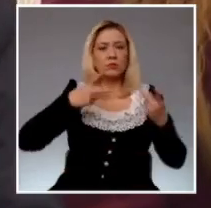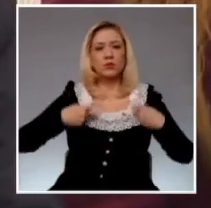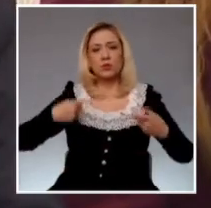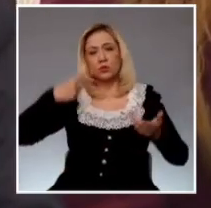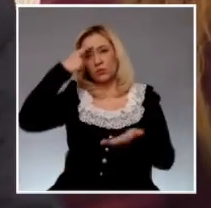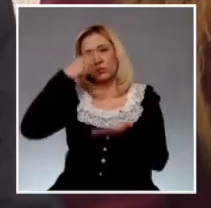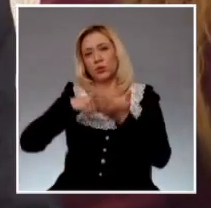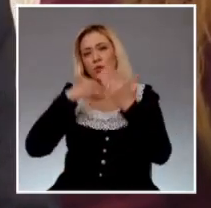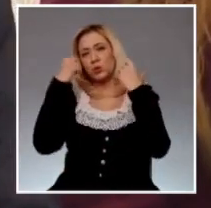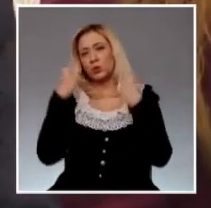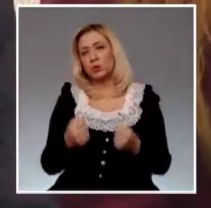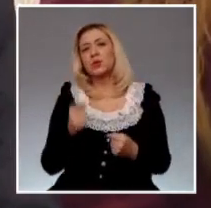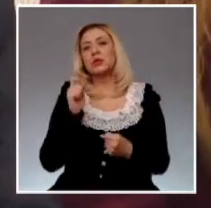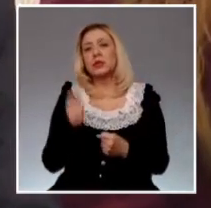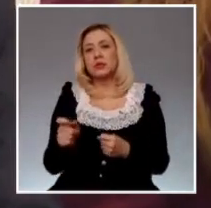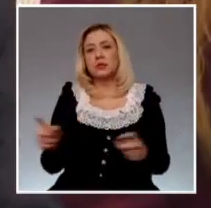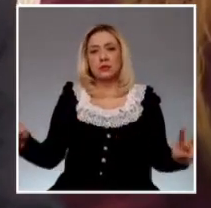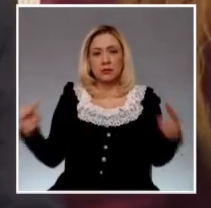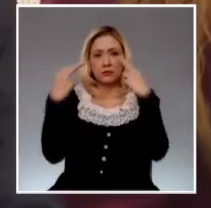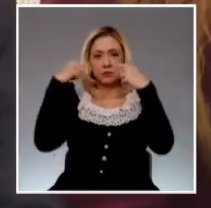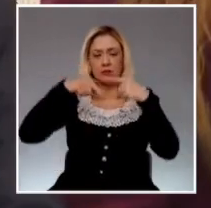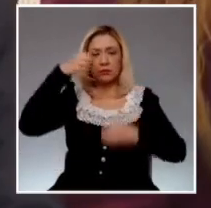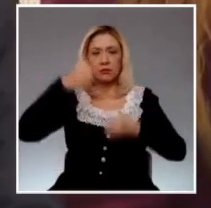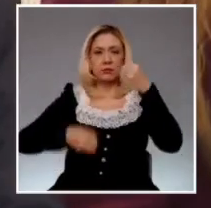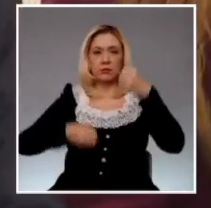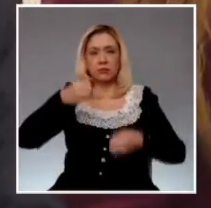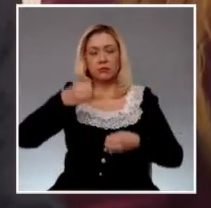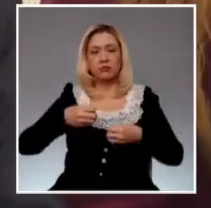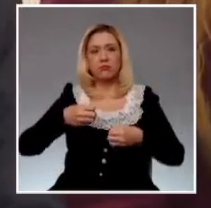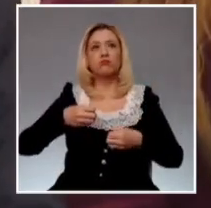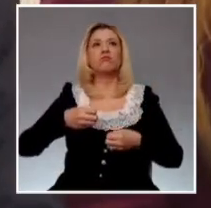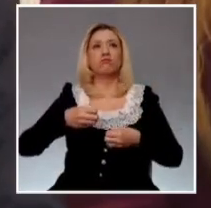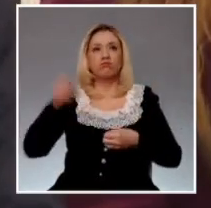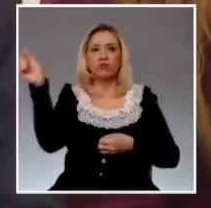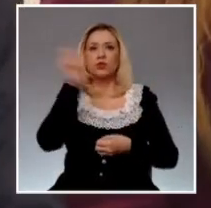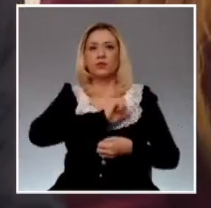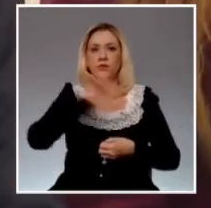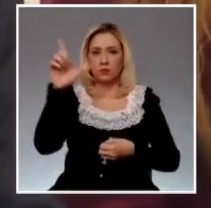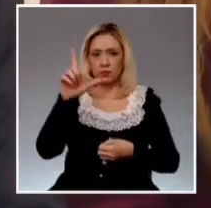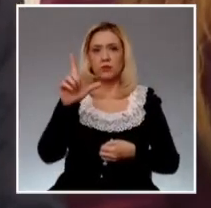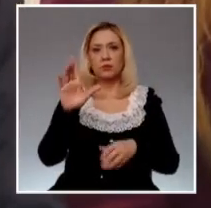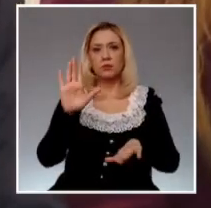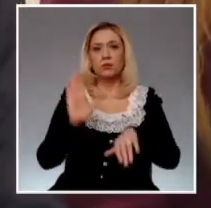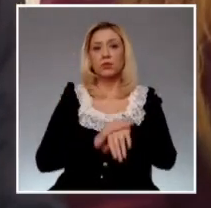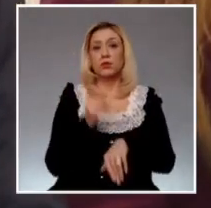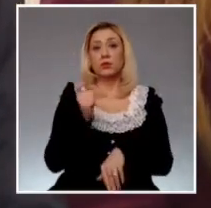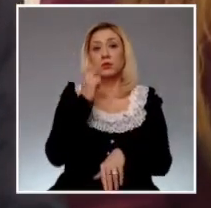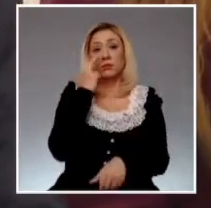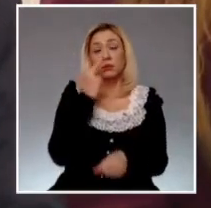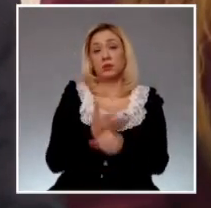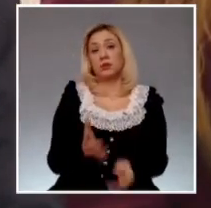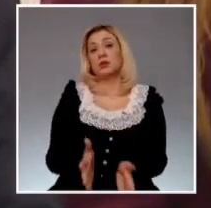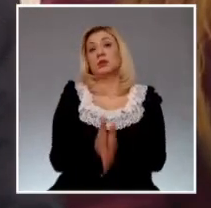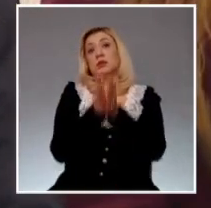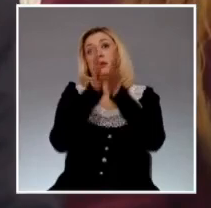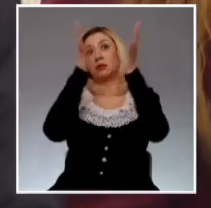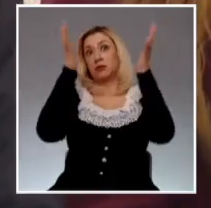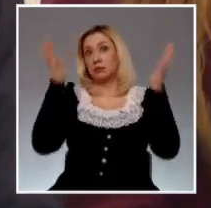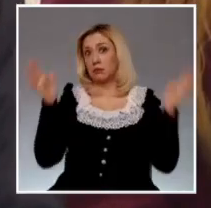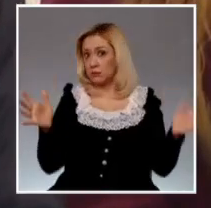Tribunal Electoral altura de miras. Tenemos frente a nosotros una responsabilidad que